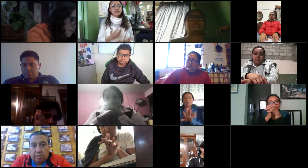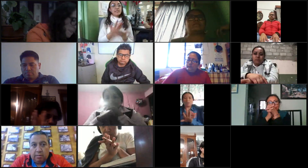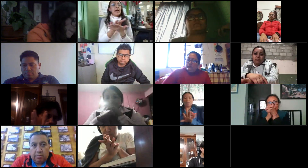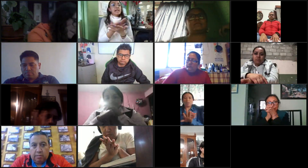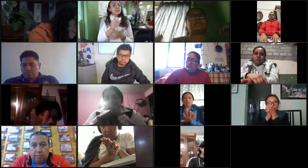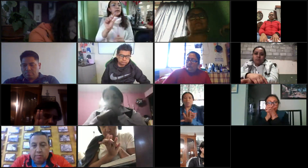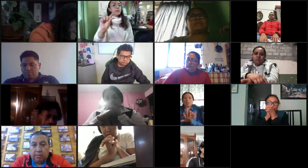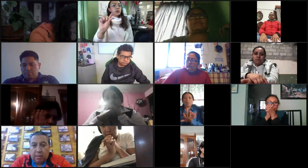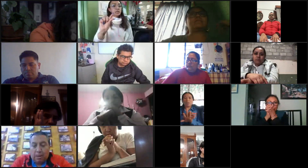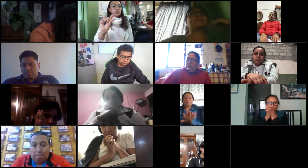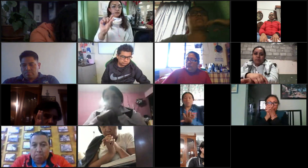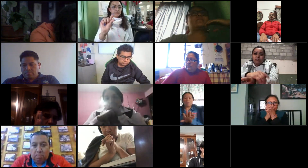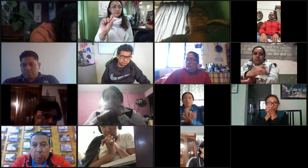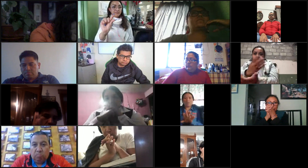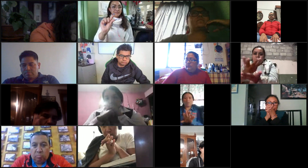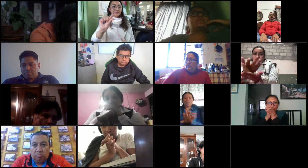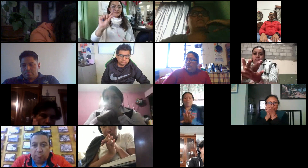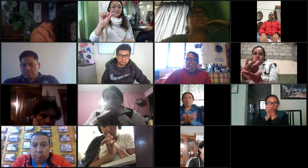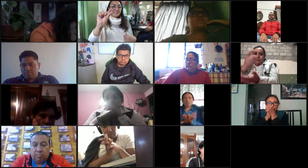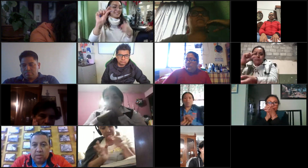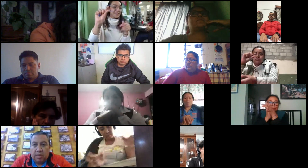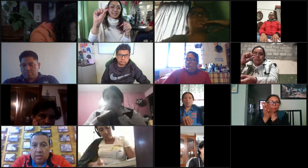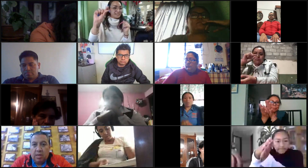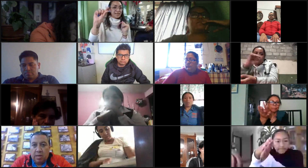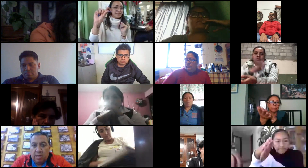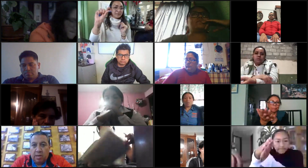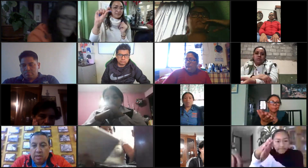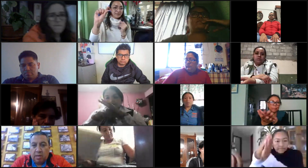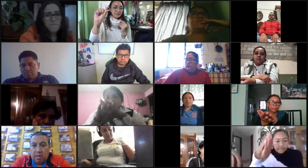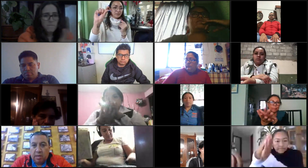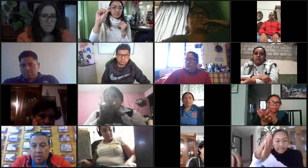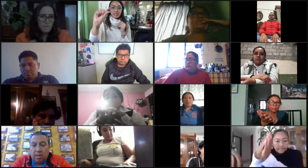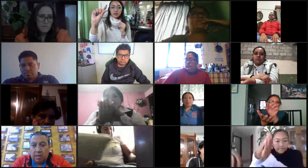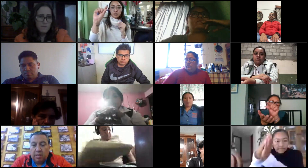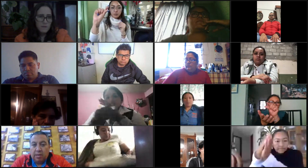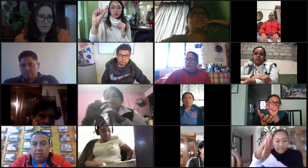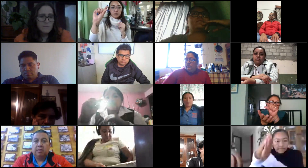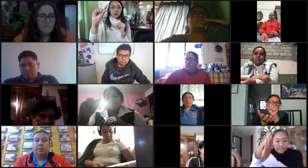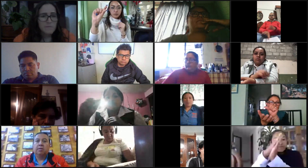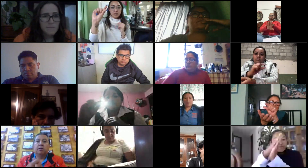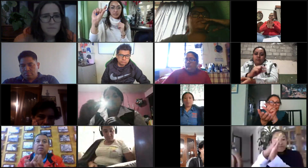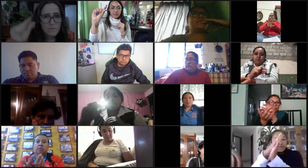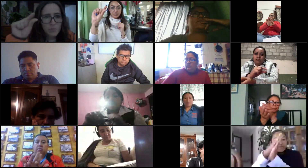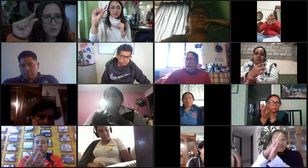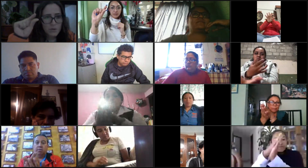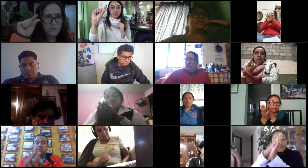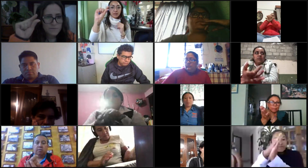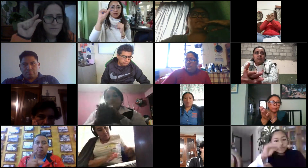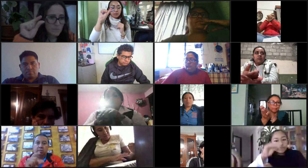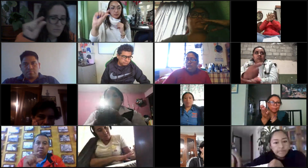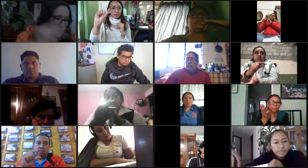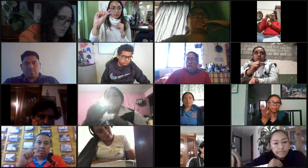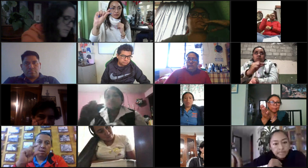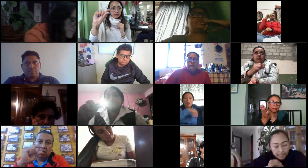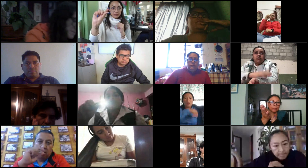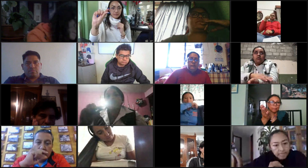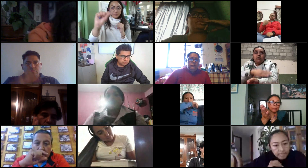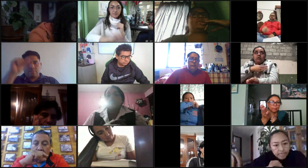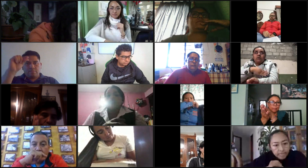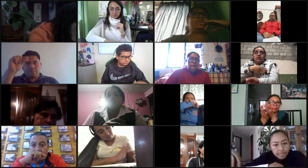puedo decir, espera poquito, y esta ya se la saben, porque es algo que ocupamos normalmente,